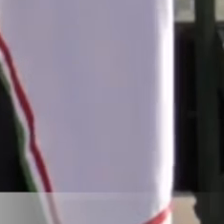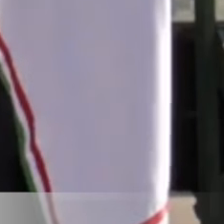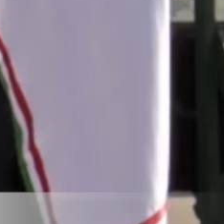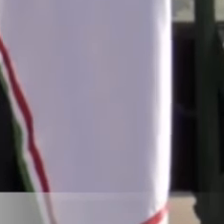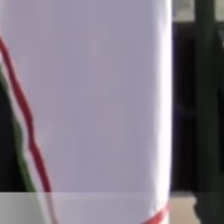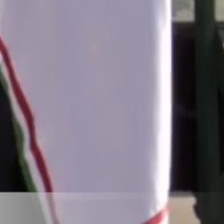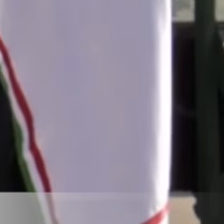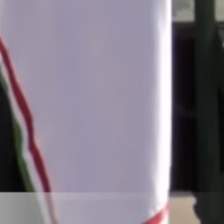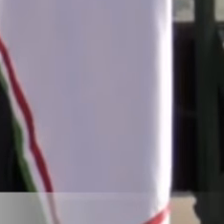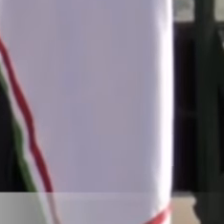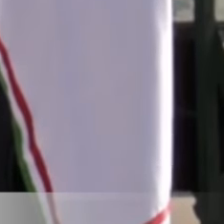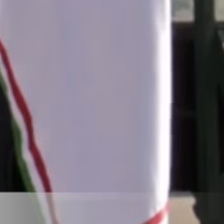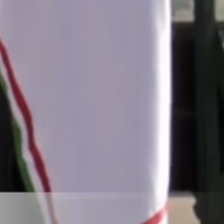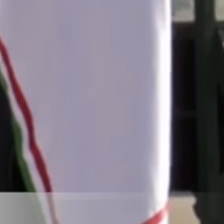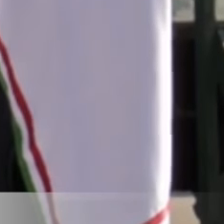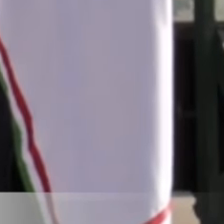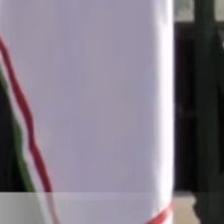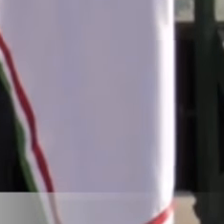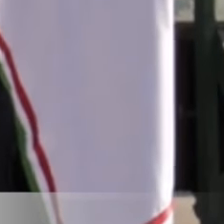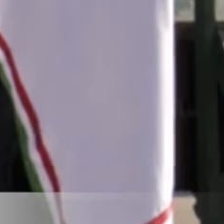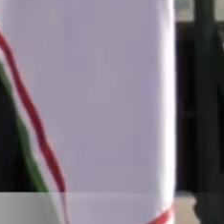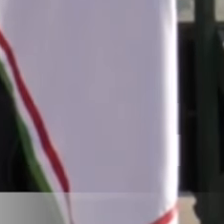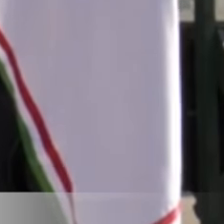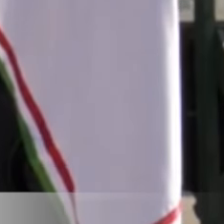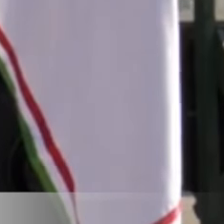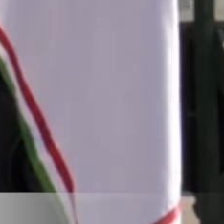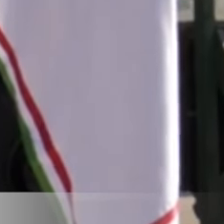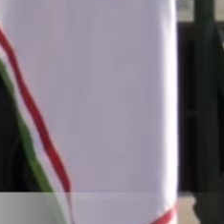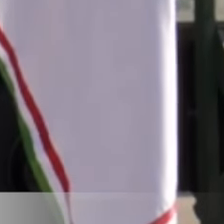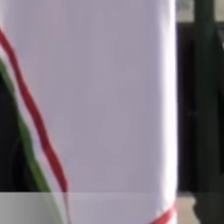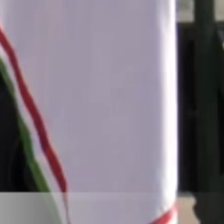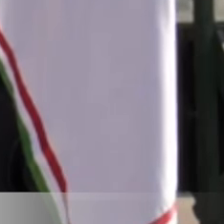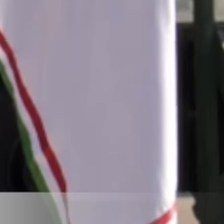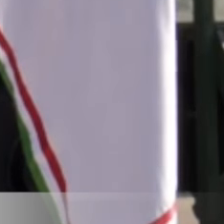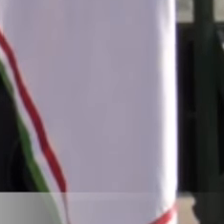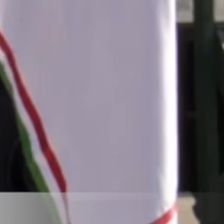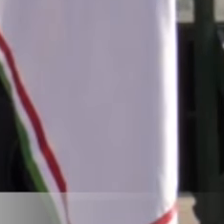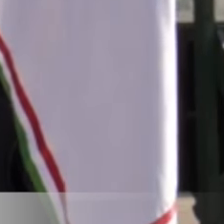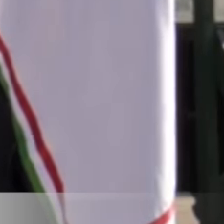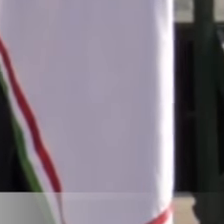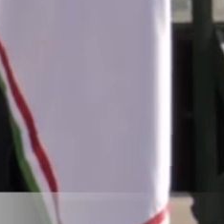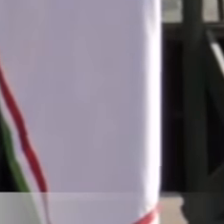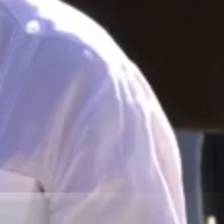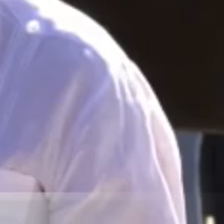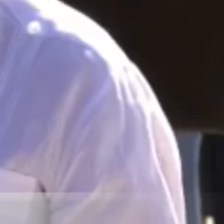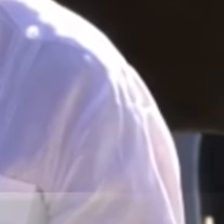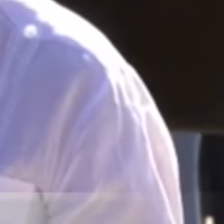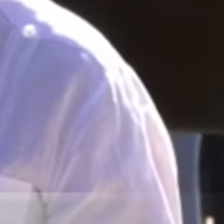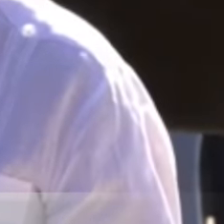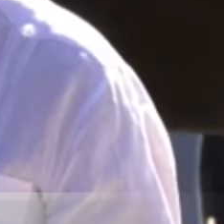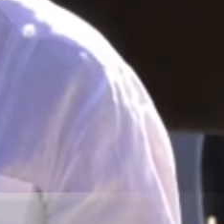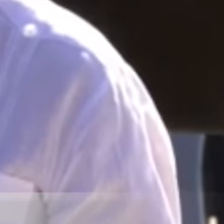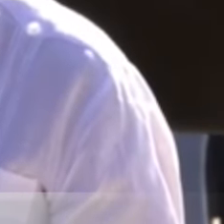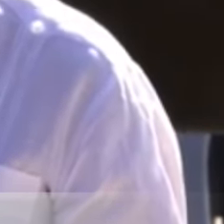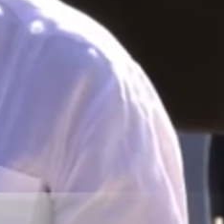ello, he decidido invitar a formar parte de este gobierno a veracruzanas y